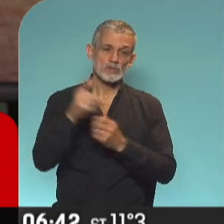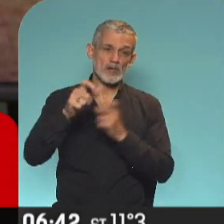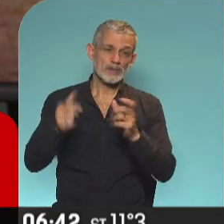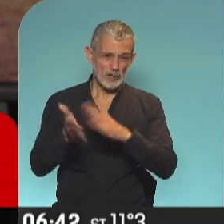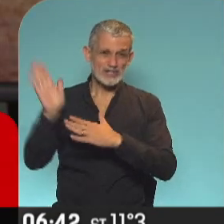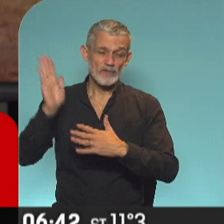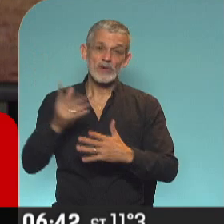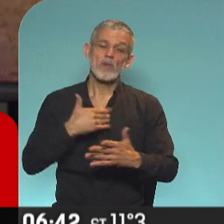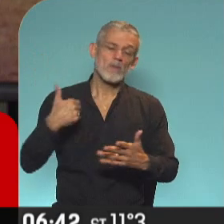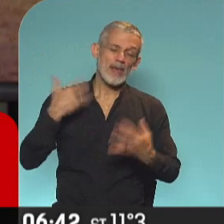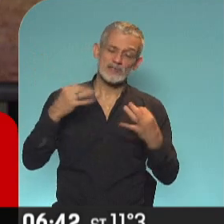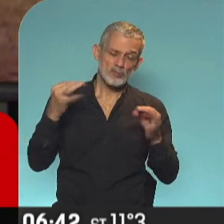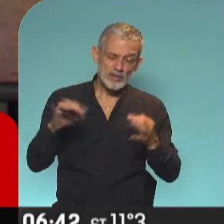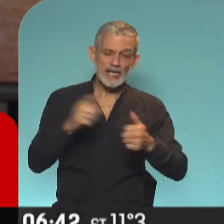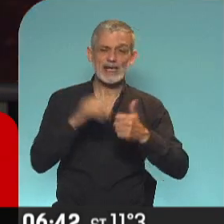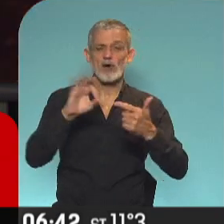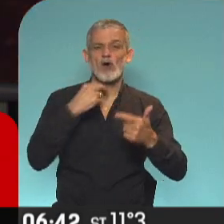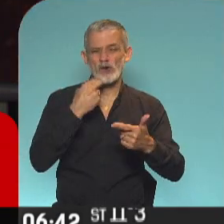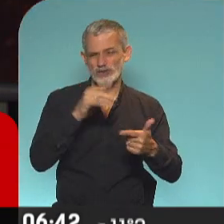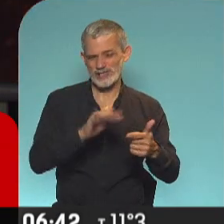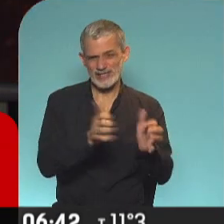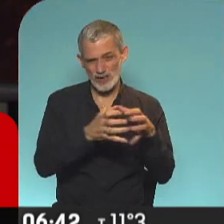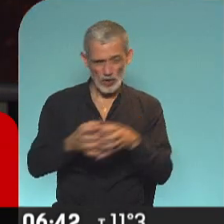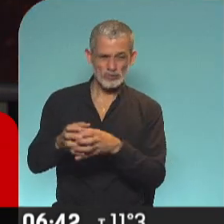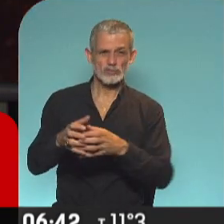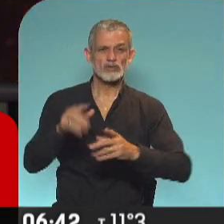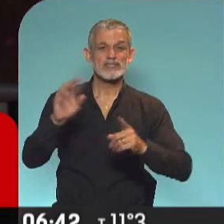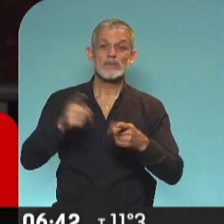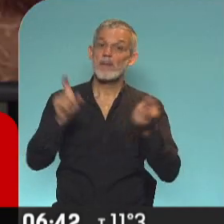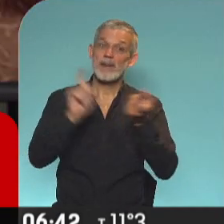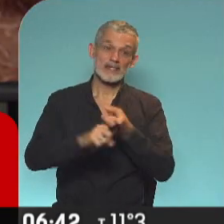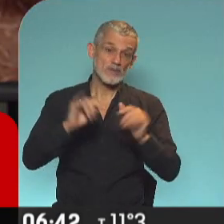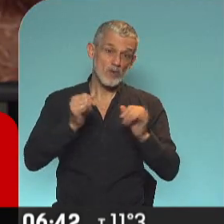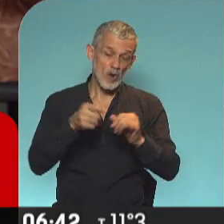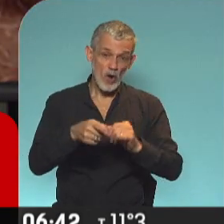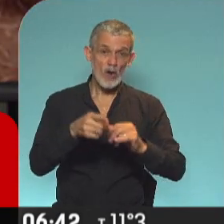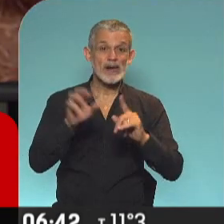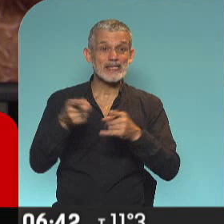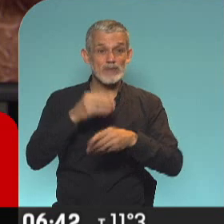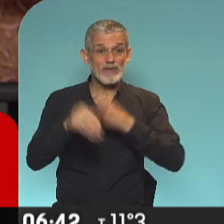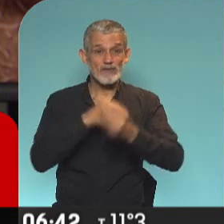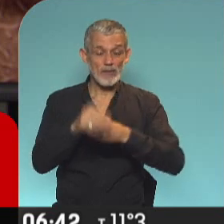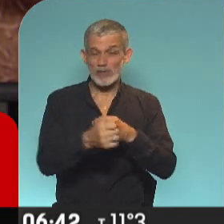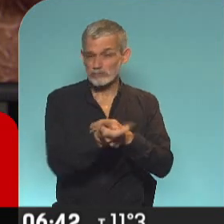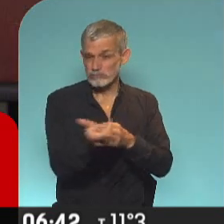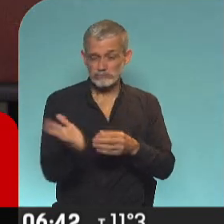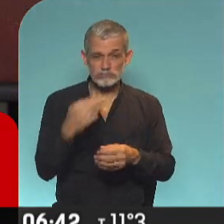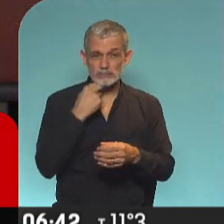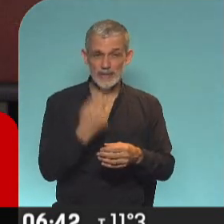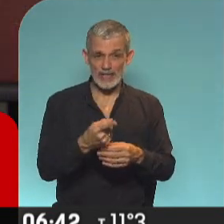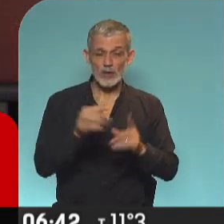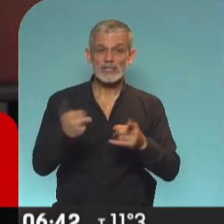son madres solteras o con chicos, también hay matrimonios muy jóvenes, también hay familias numerosas y también